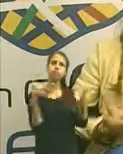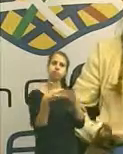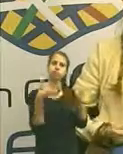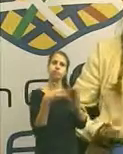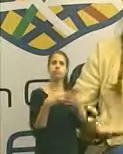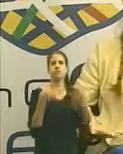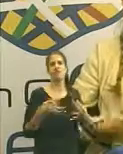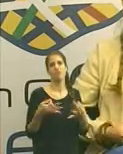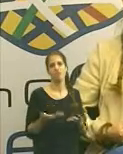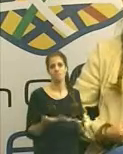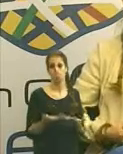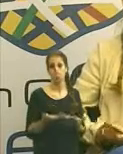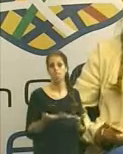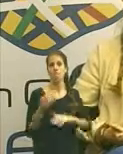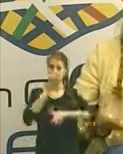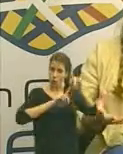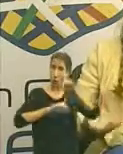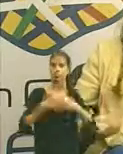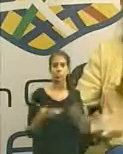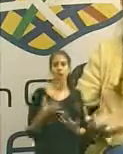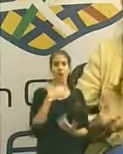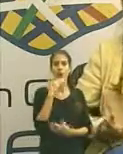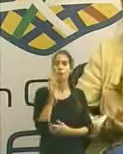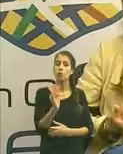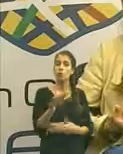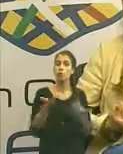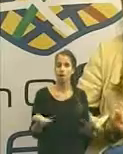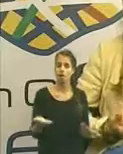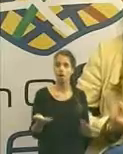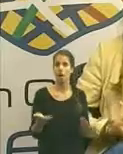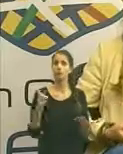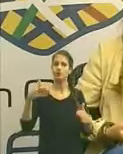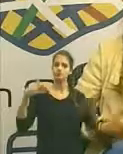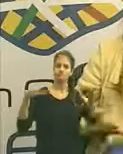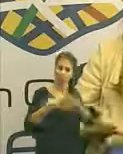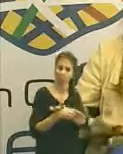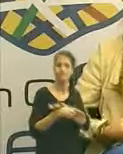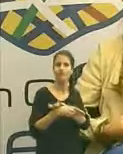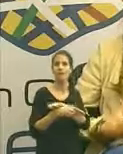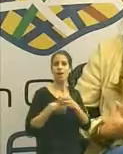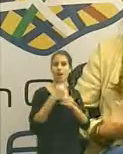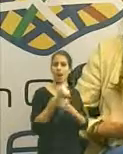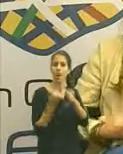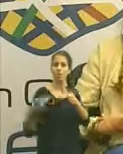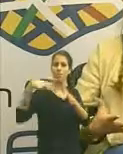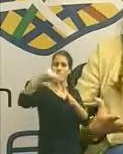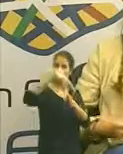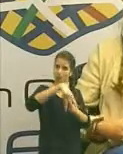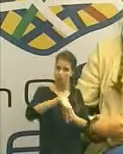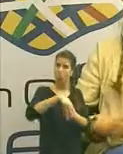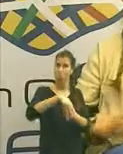estamos partiendo de un beneficio que es el poder llegar y que monten a caballo y que sientan y que se